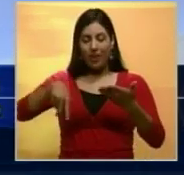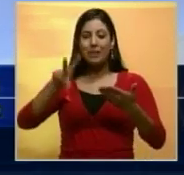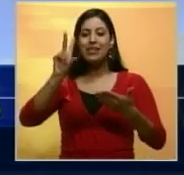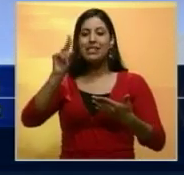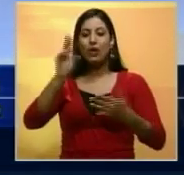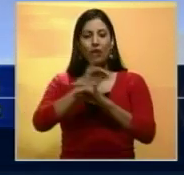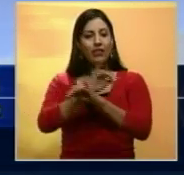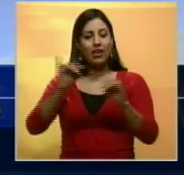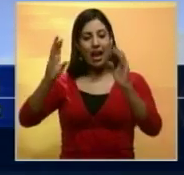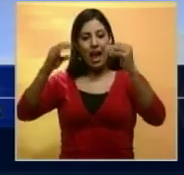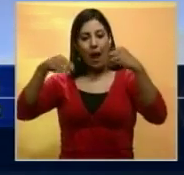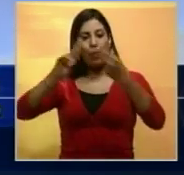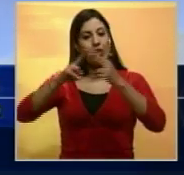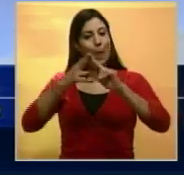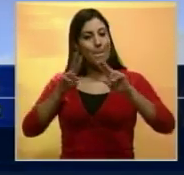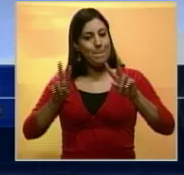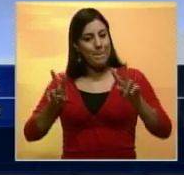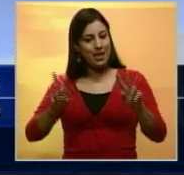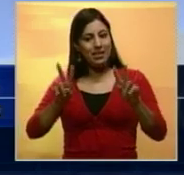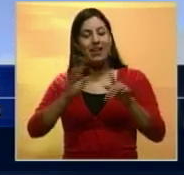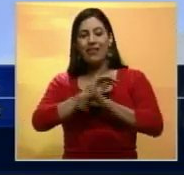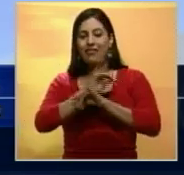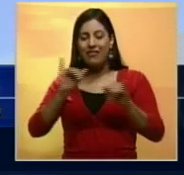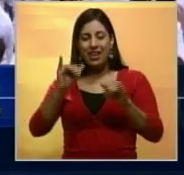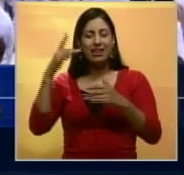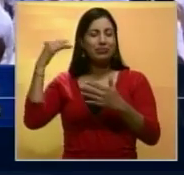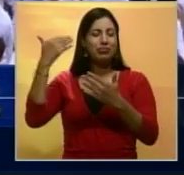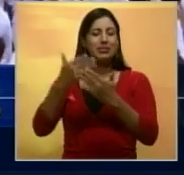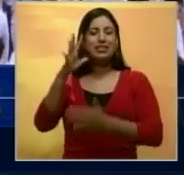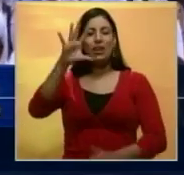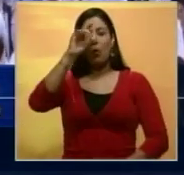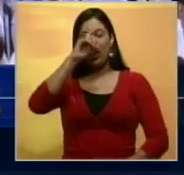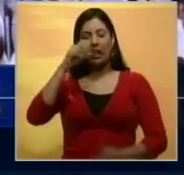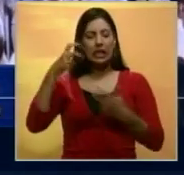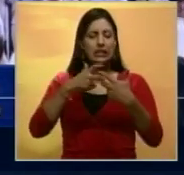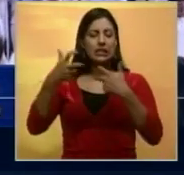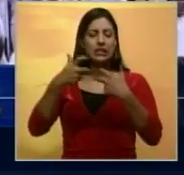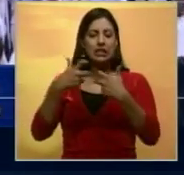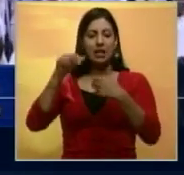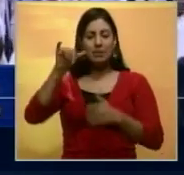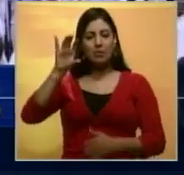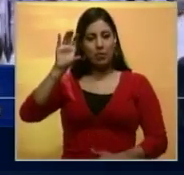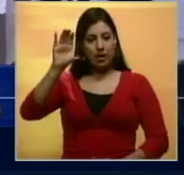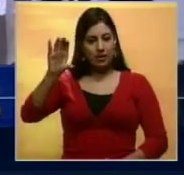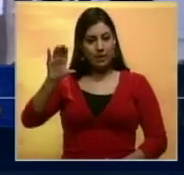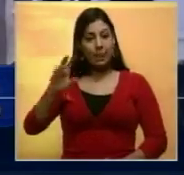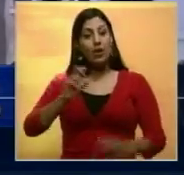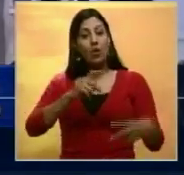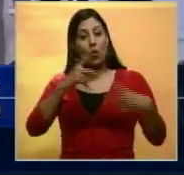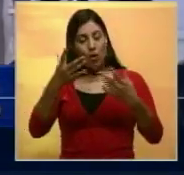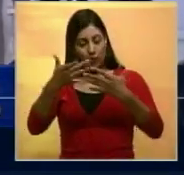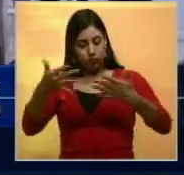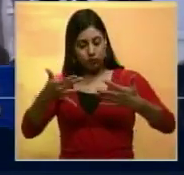segundo y definitivo acuerdo de paz que pone fin a más de 50 años de conflicto armado en el país. El nuevo texto fue ratificado el